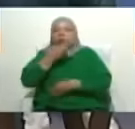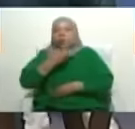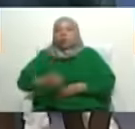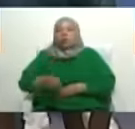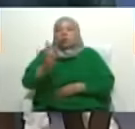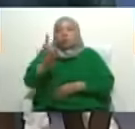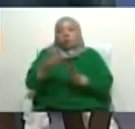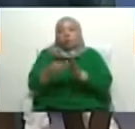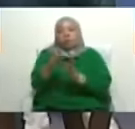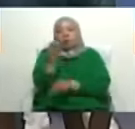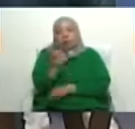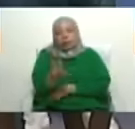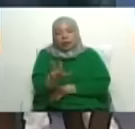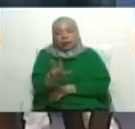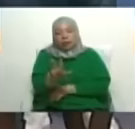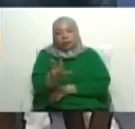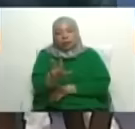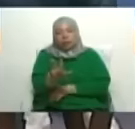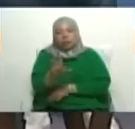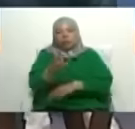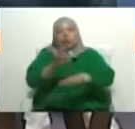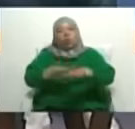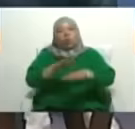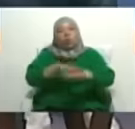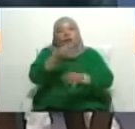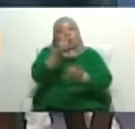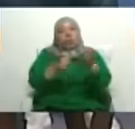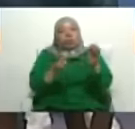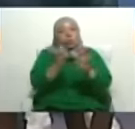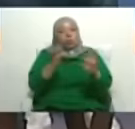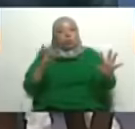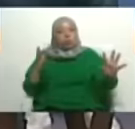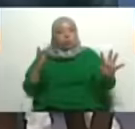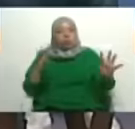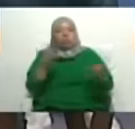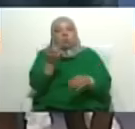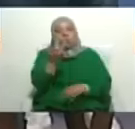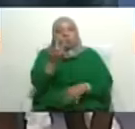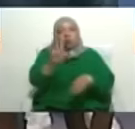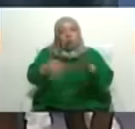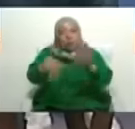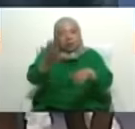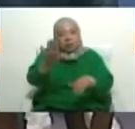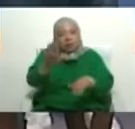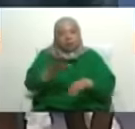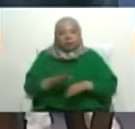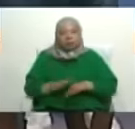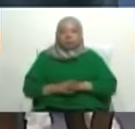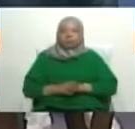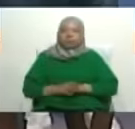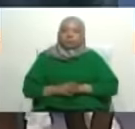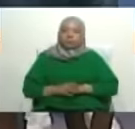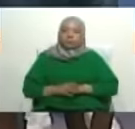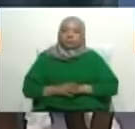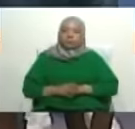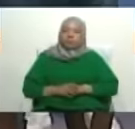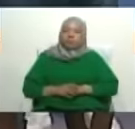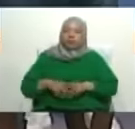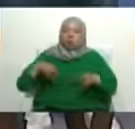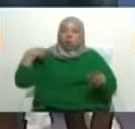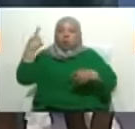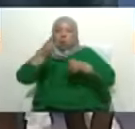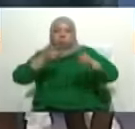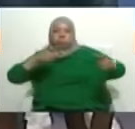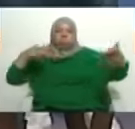2003, la llamada última cola del año 2015, las guarimbas del